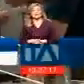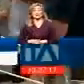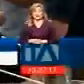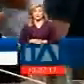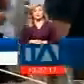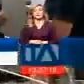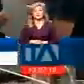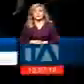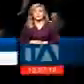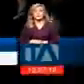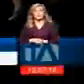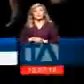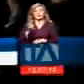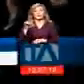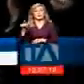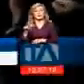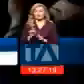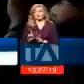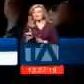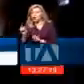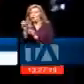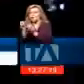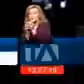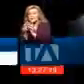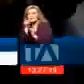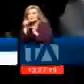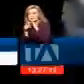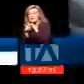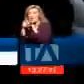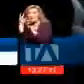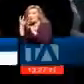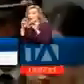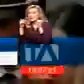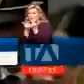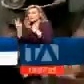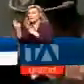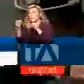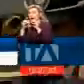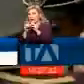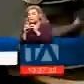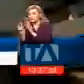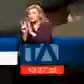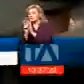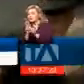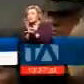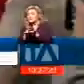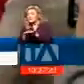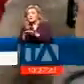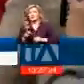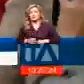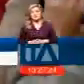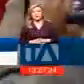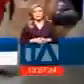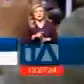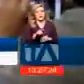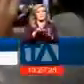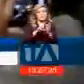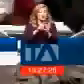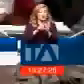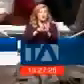Se autoconvocaron mientras Mendoza estaba encerrado en su oficina con otros dos legisladores. Sin embargo, no funcionó porque pasaron